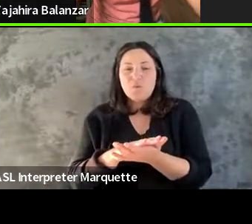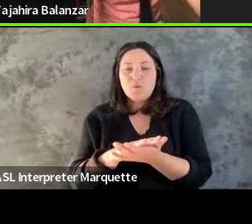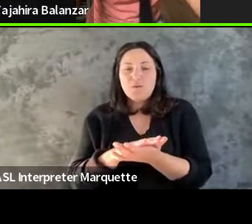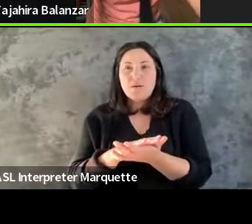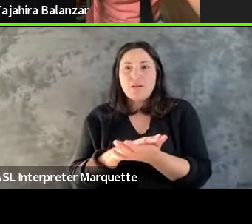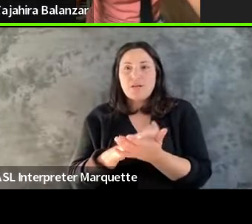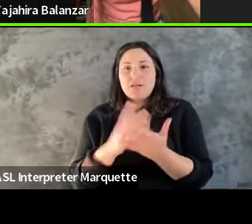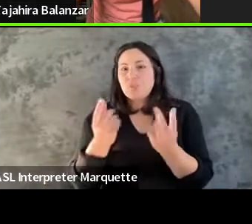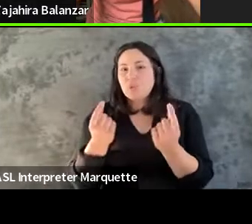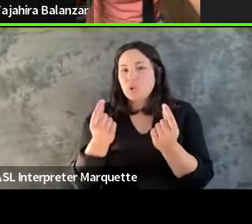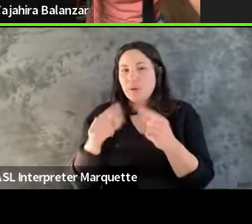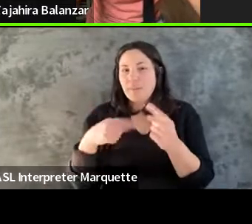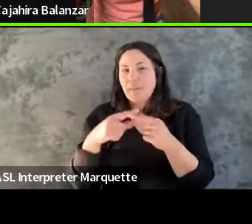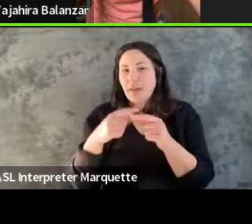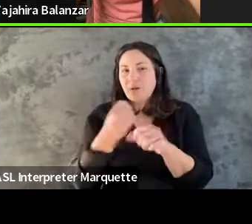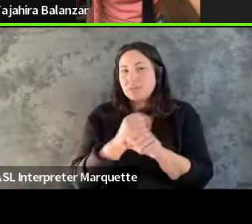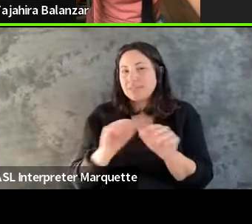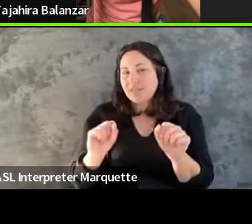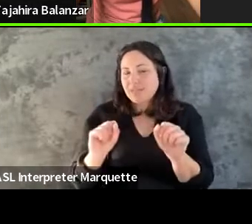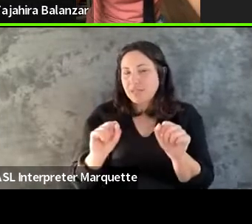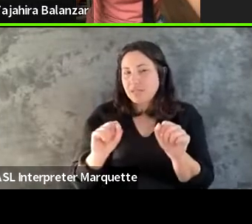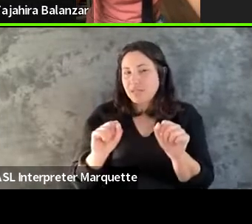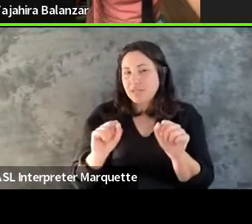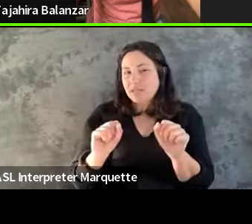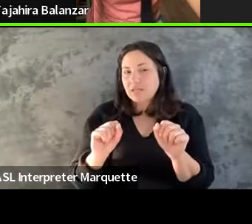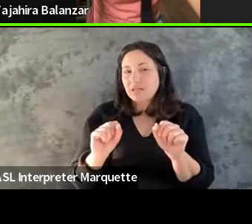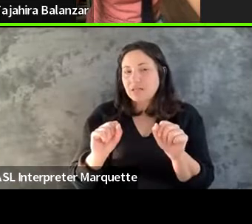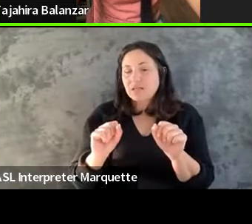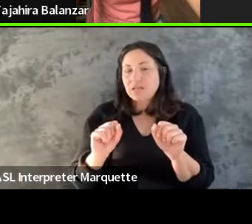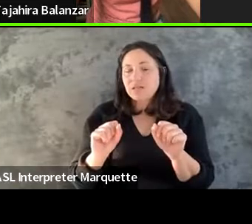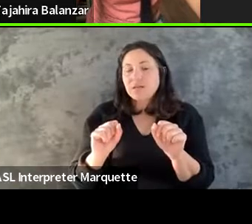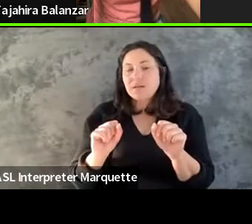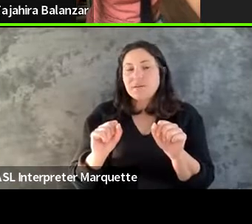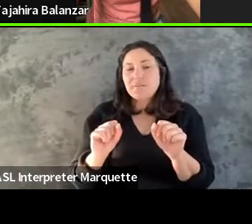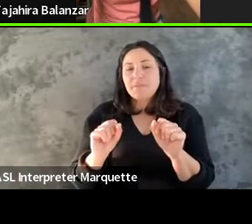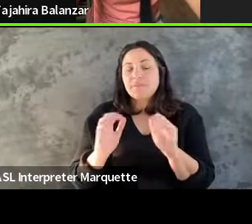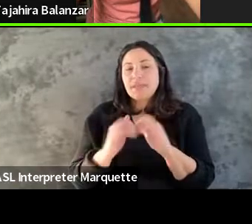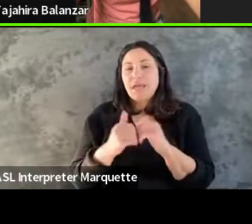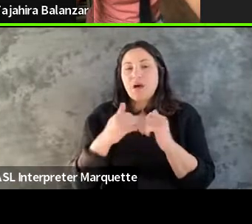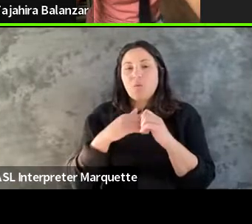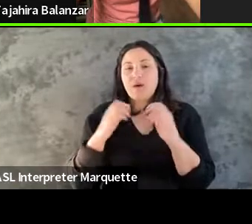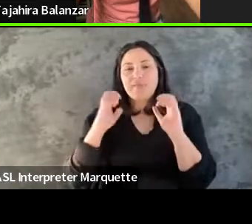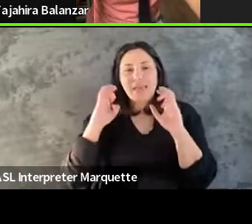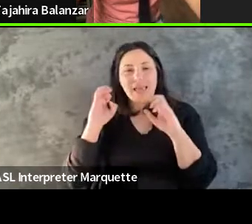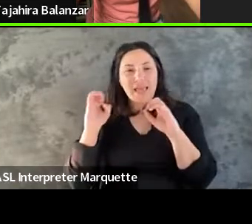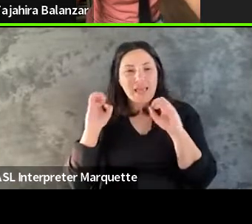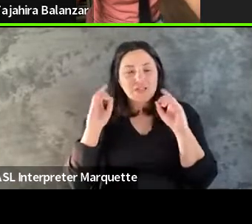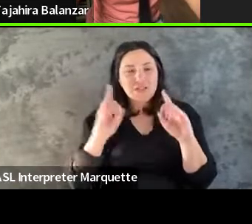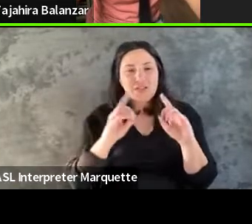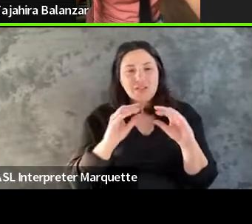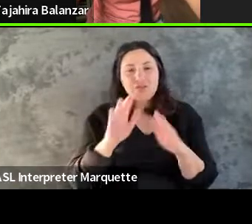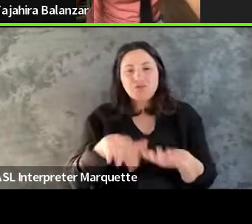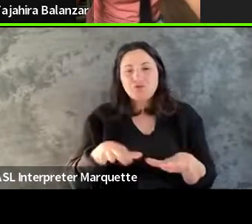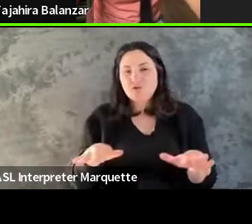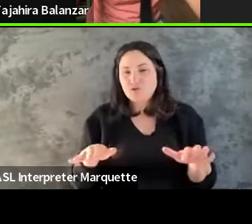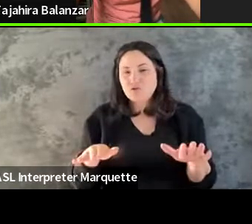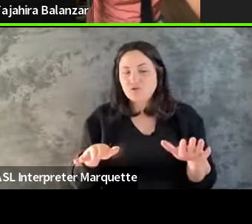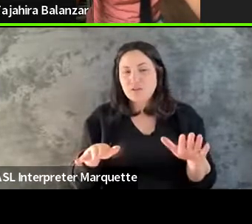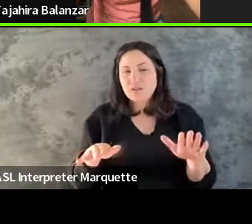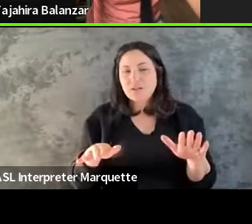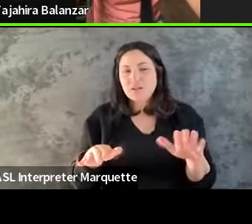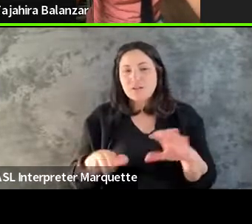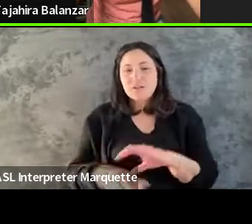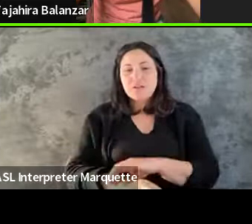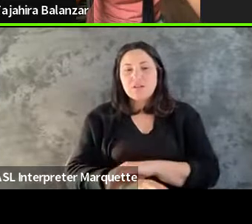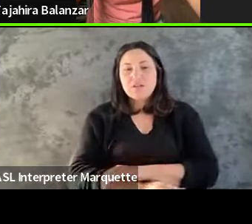hace para poder educar más a los niños de cómo ser más